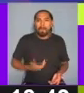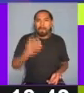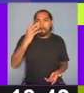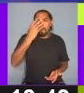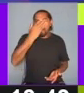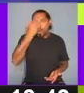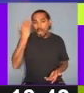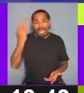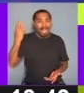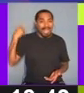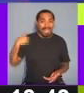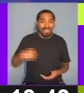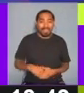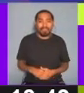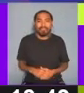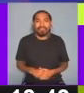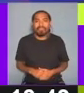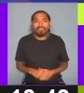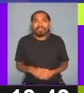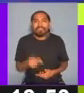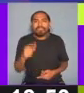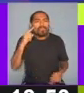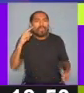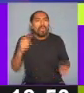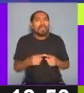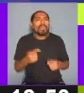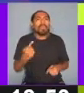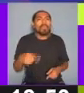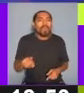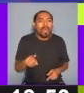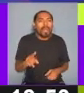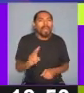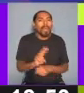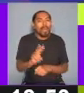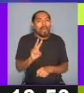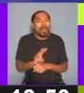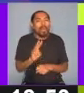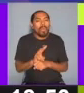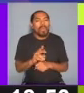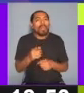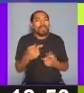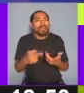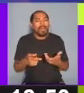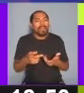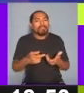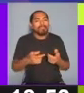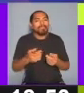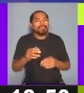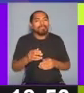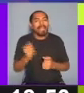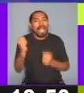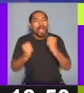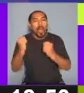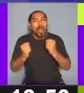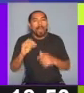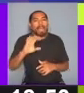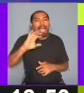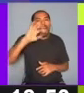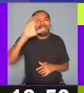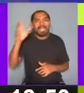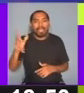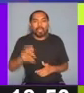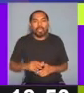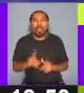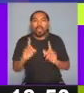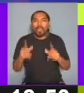básicamente con el objeto que se persigue, que es tratar de proteger las economías regionales, proteger todo lo que